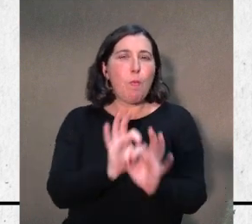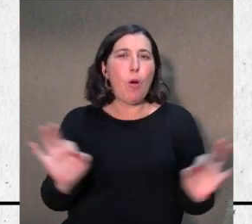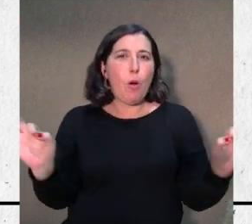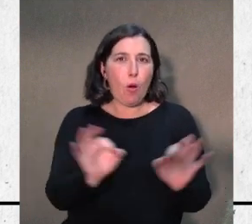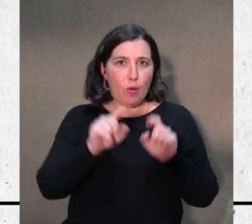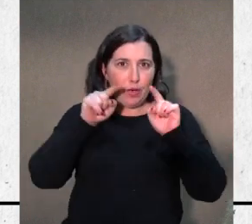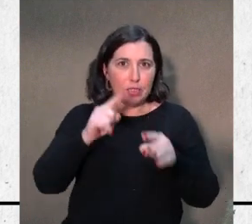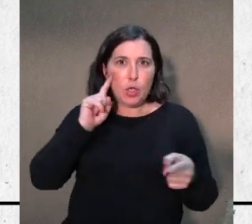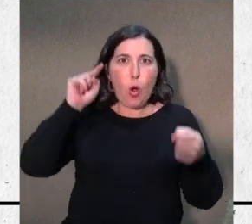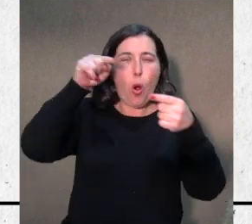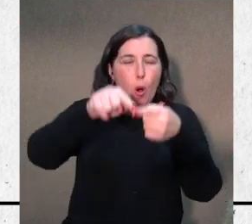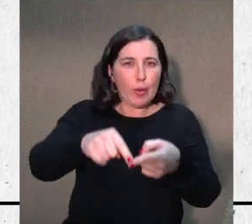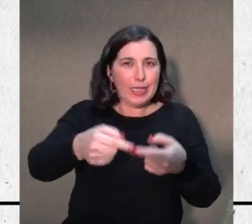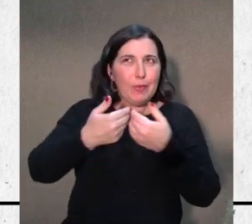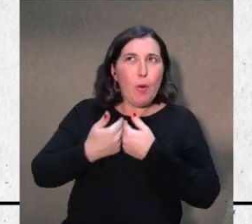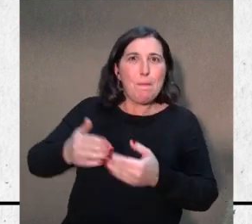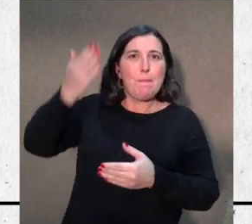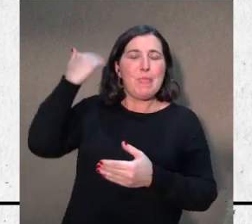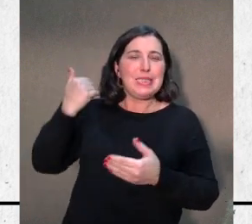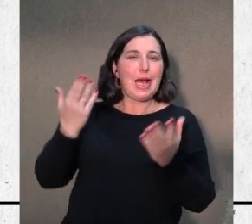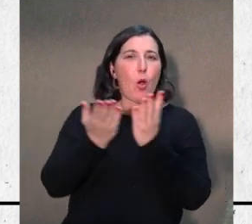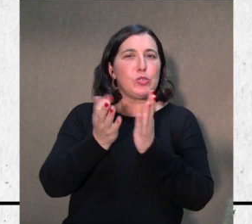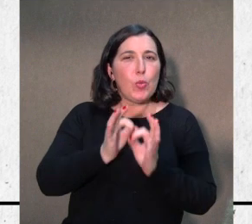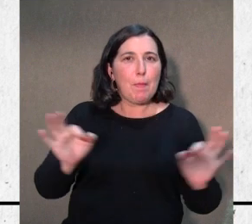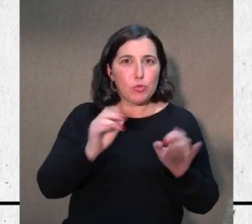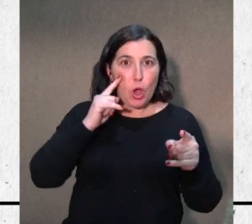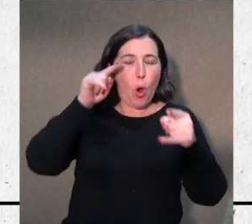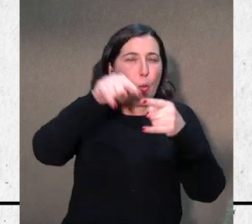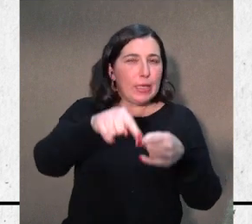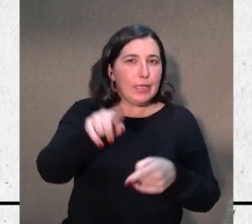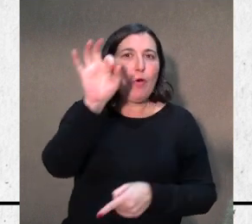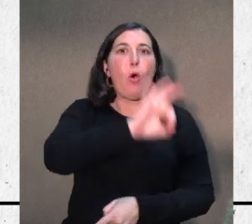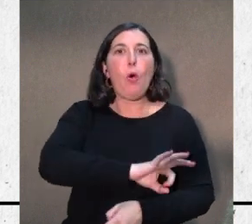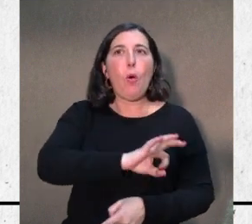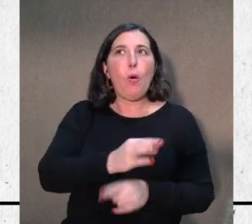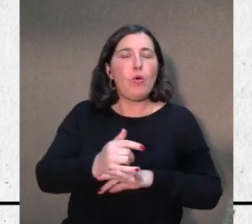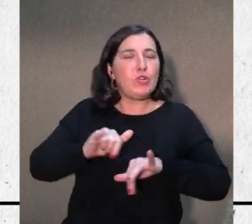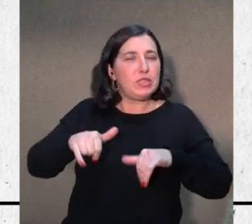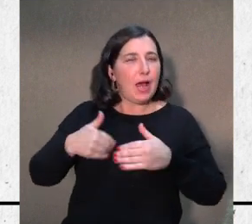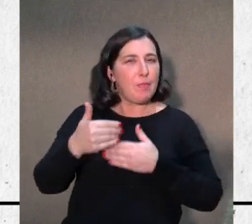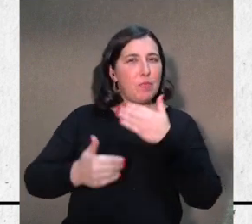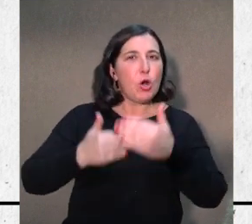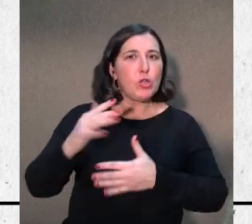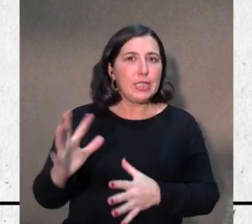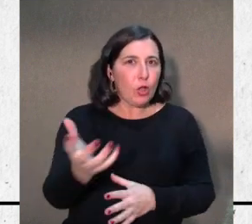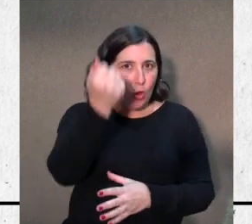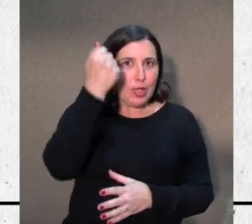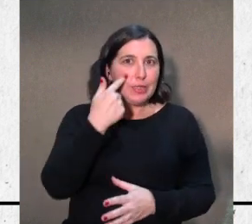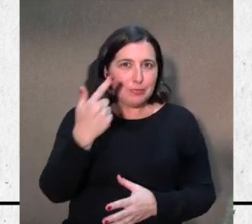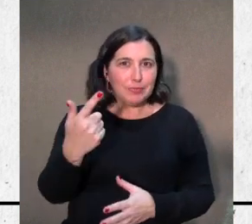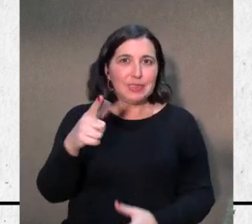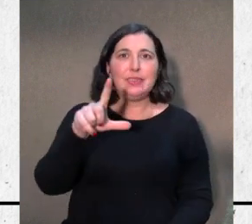de una orquesta? ¿Fue un objetivo cuando empezaron a estudiar música, integrarse a una orquesta, o lo fueron descubriendo en el